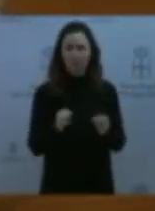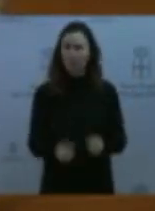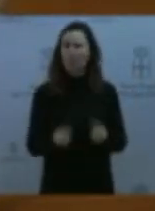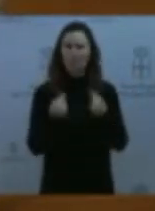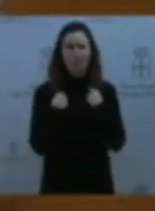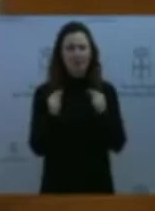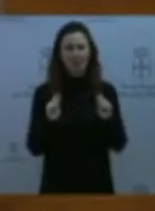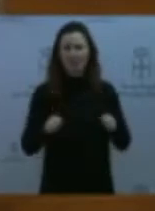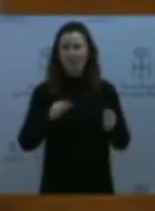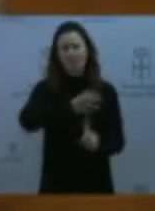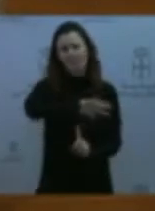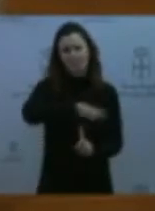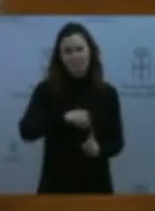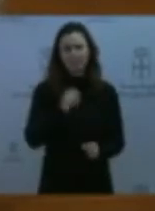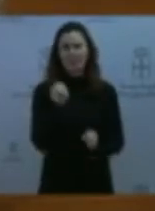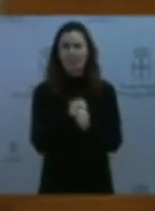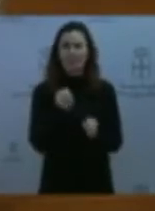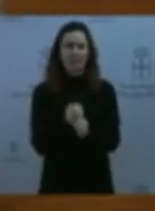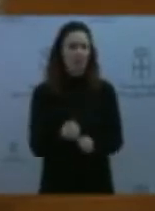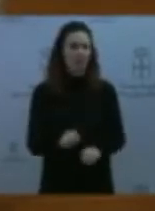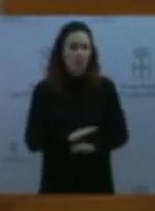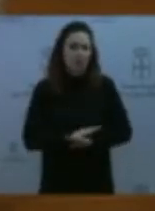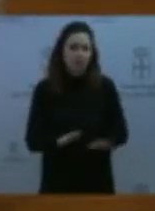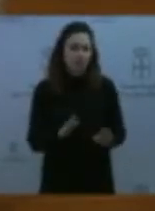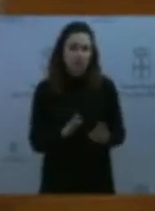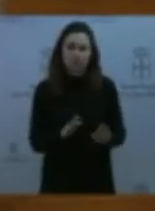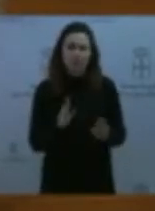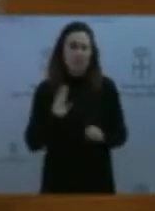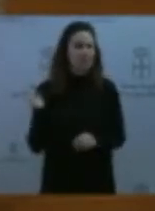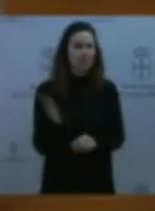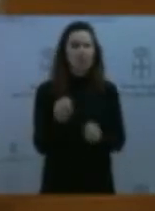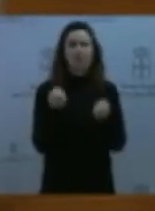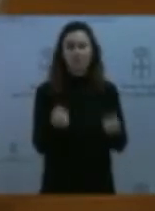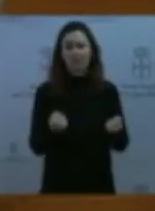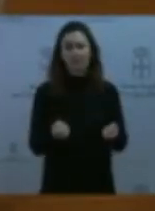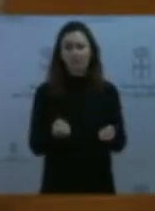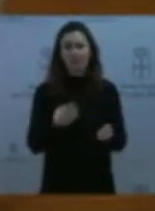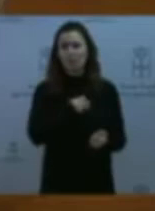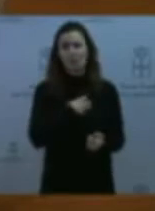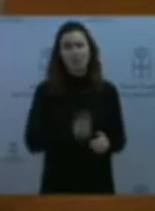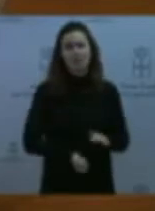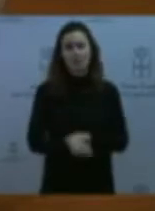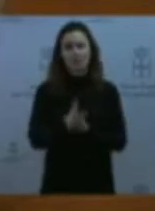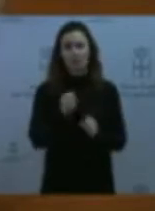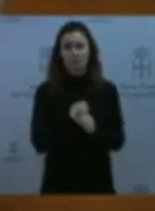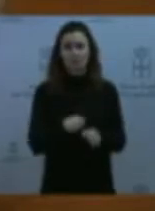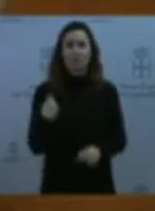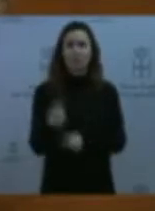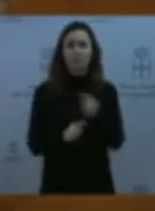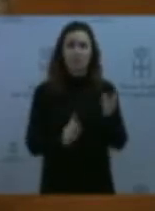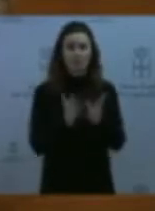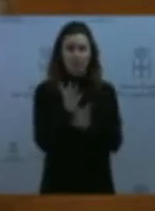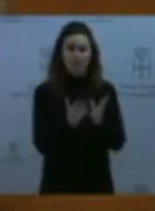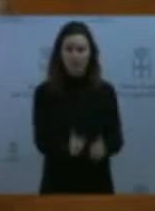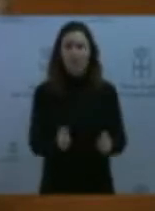quedan irremediablemente dañadas o impedidas. Las consecuencias de estos incendios provocados no pueden ser amparados